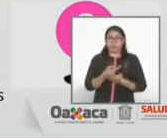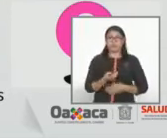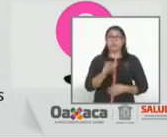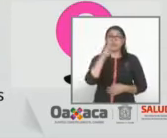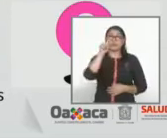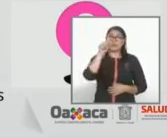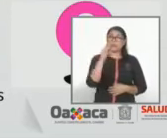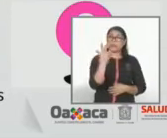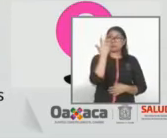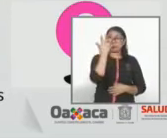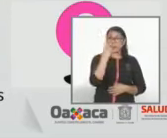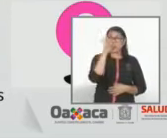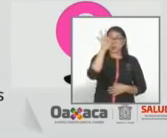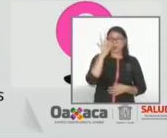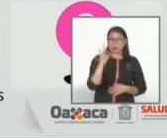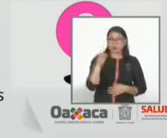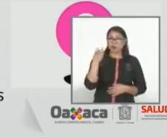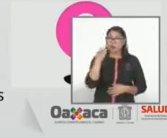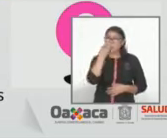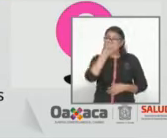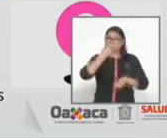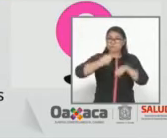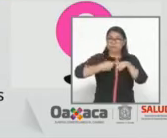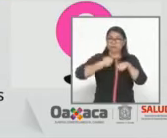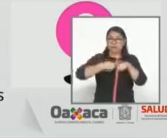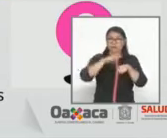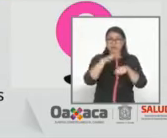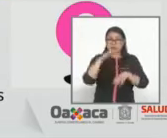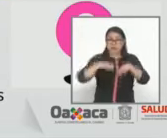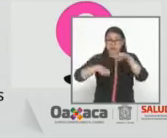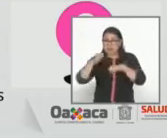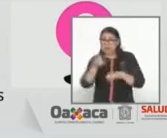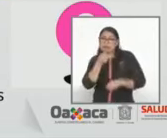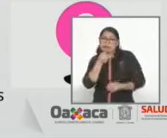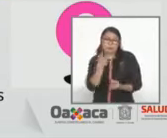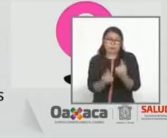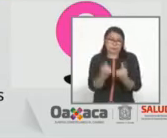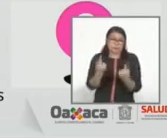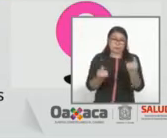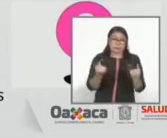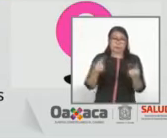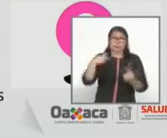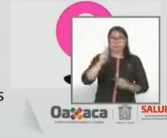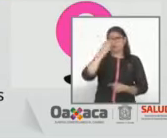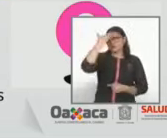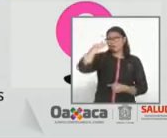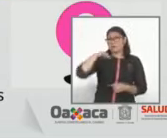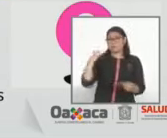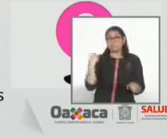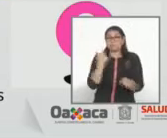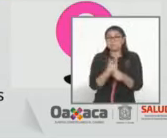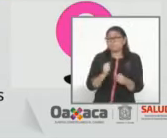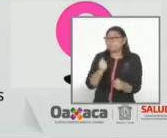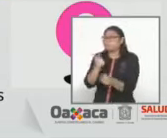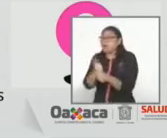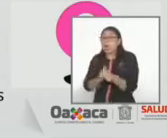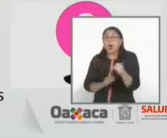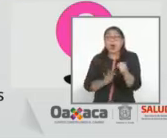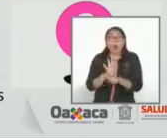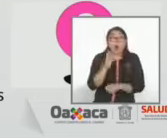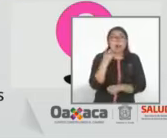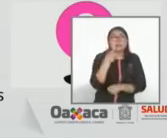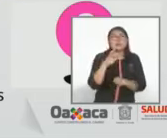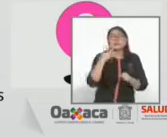las epilepsias van a debutar en la edad pediátrica. ¿Y cómo vamos a identificar? Esto es lo más importante de lo de la